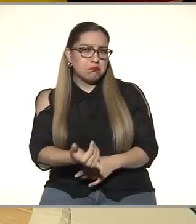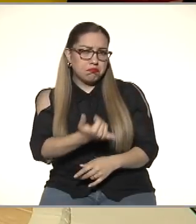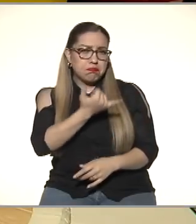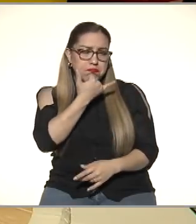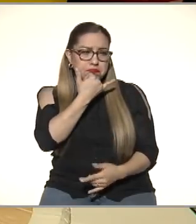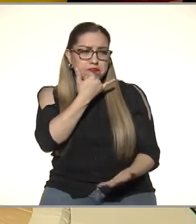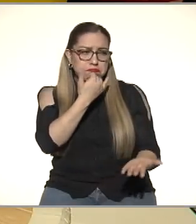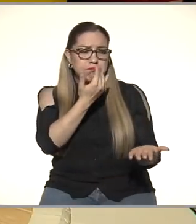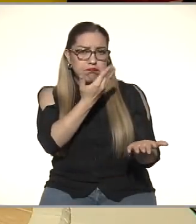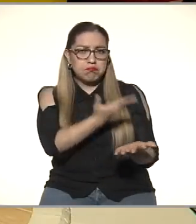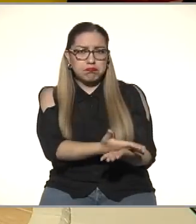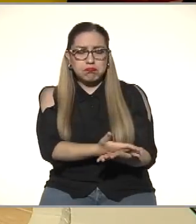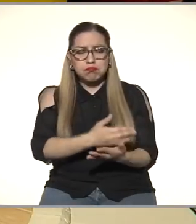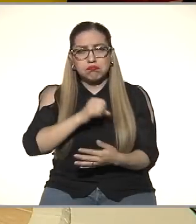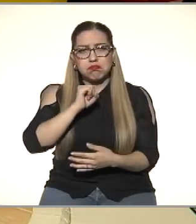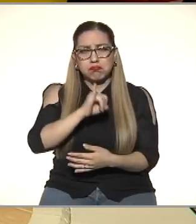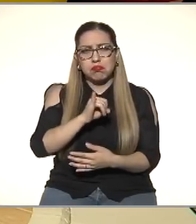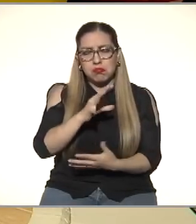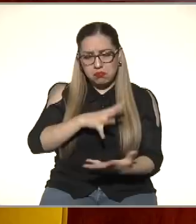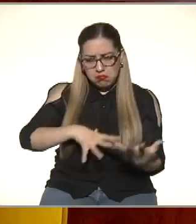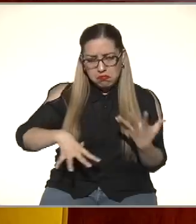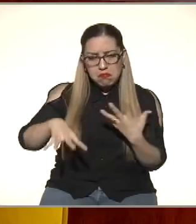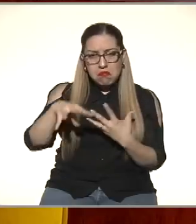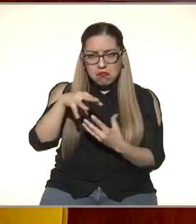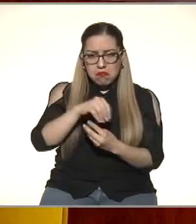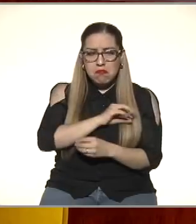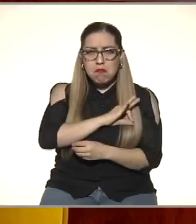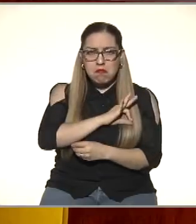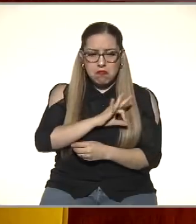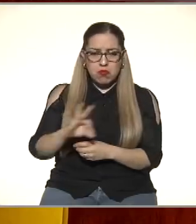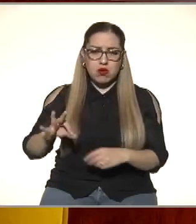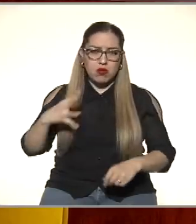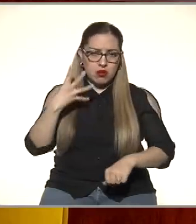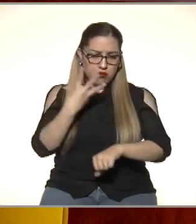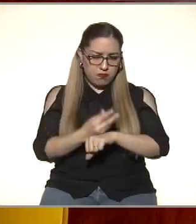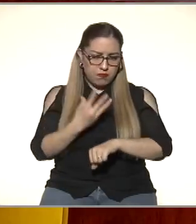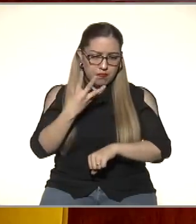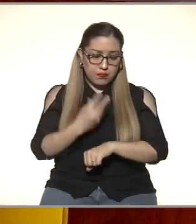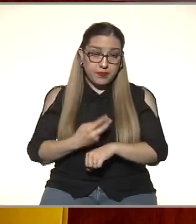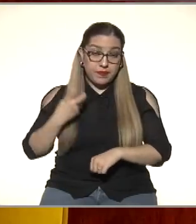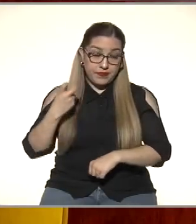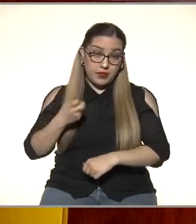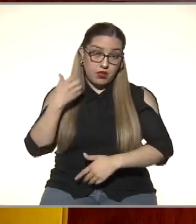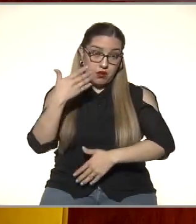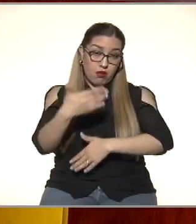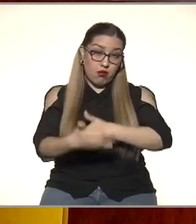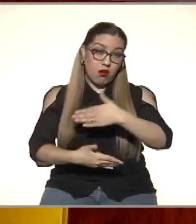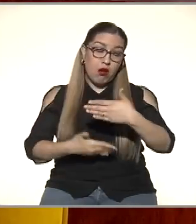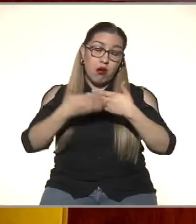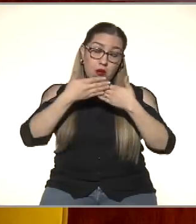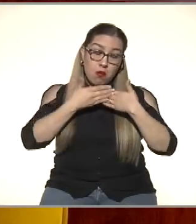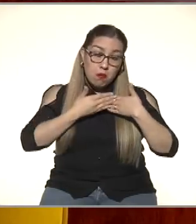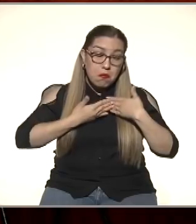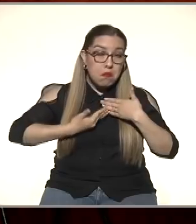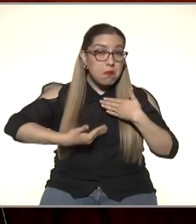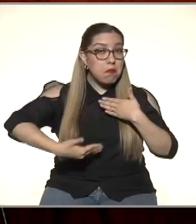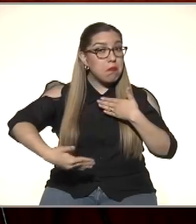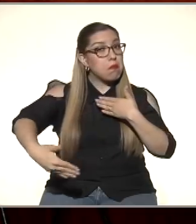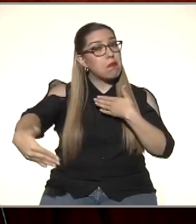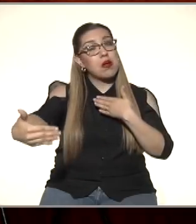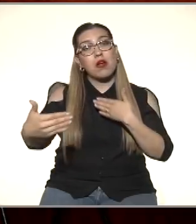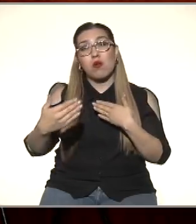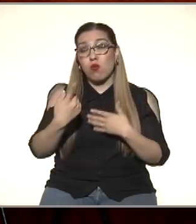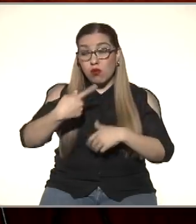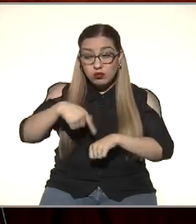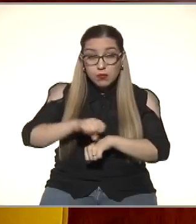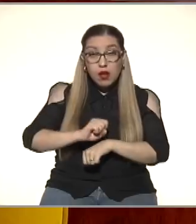esos elementos en juego, yo creo que sí se puede. Eduardo también lo comentaba, es un proceso largo, es un proceso lento, no es una